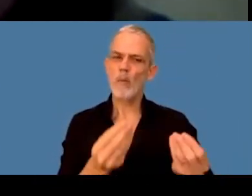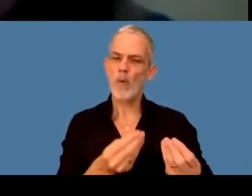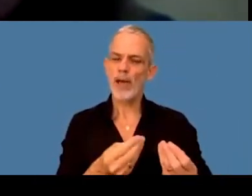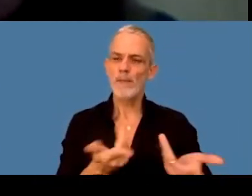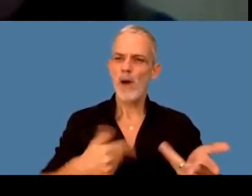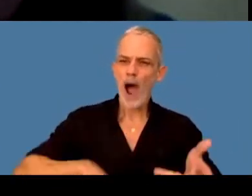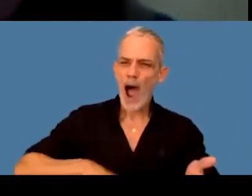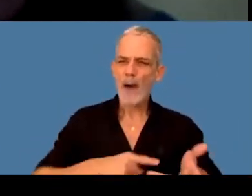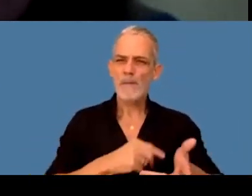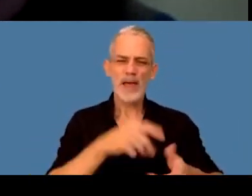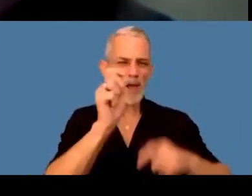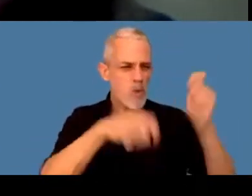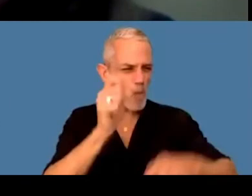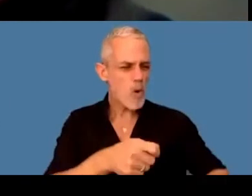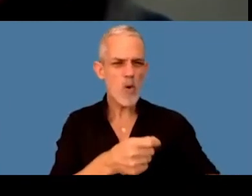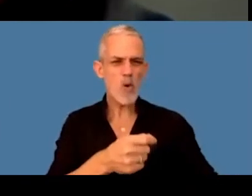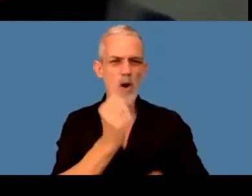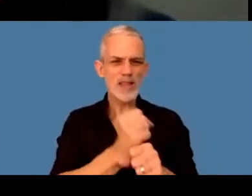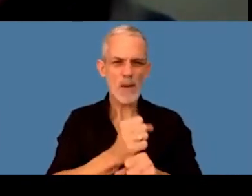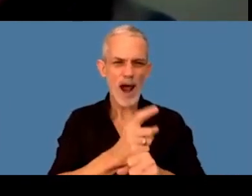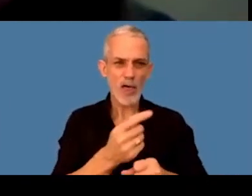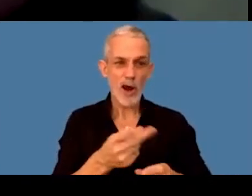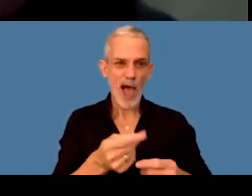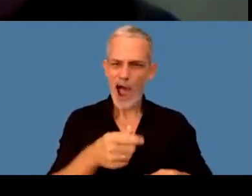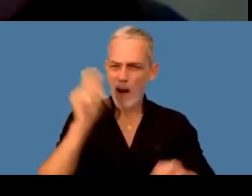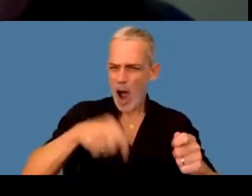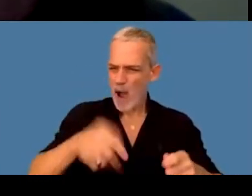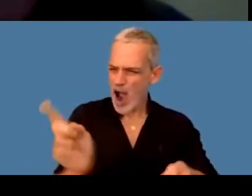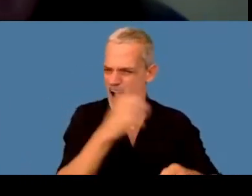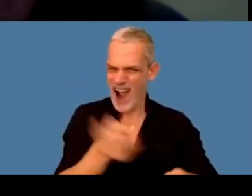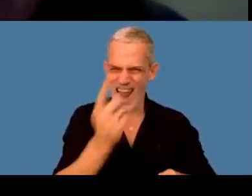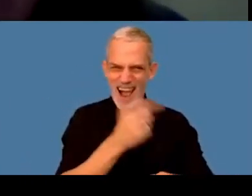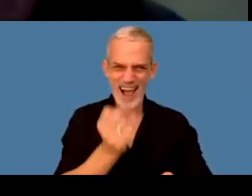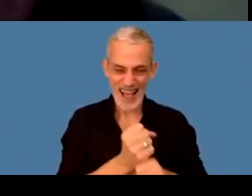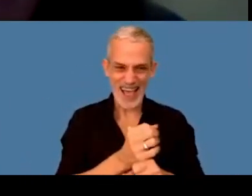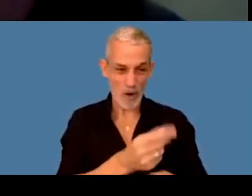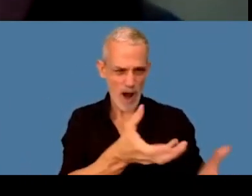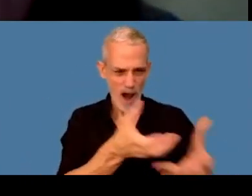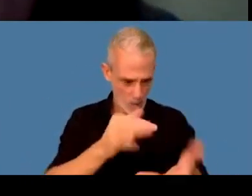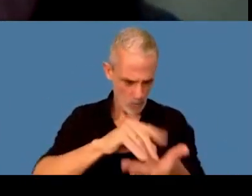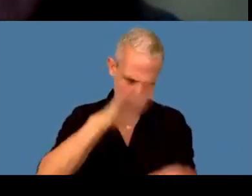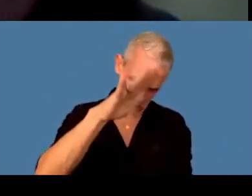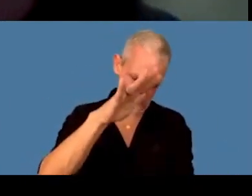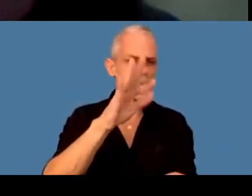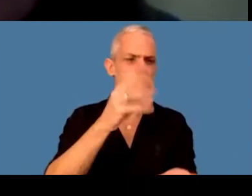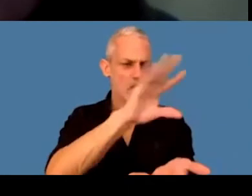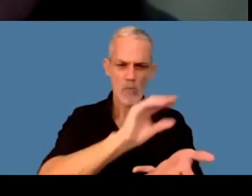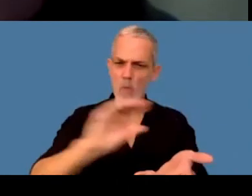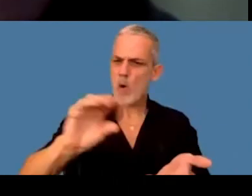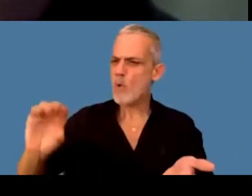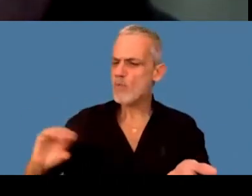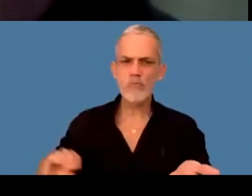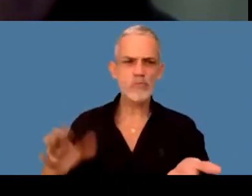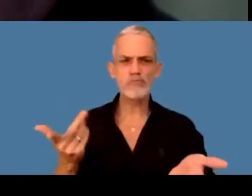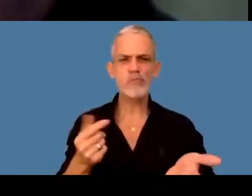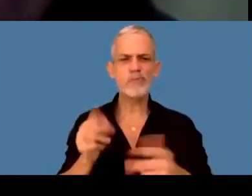explotación de los trabajadores, que cuando él hizo el sistema de reparto, no hizo el sistema de